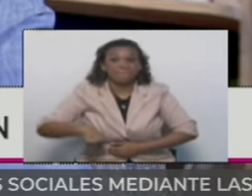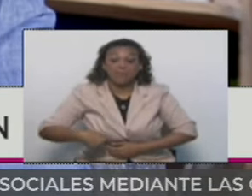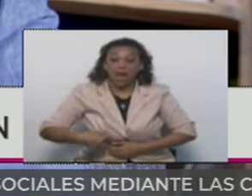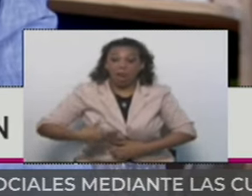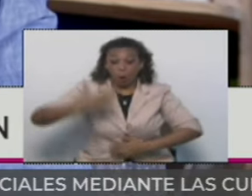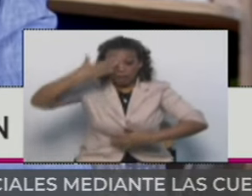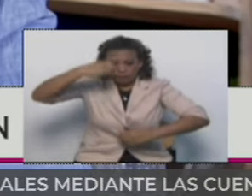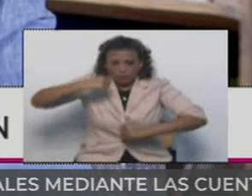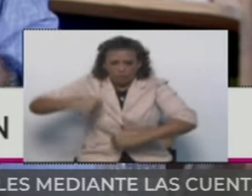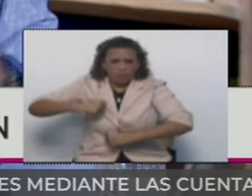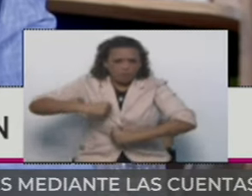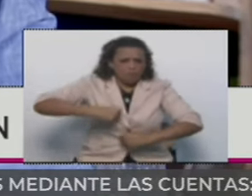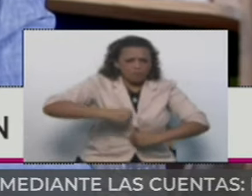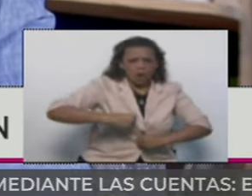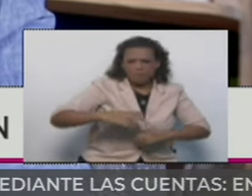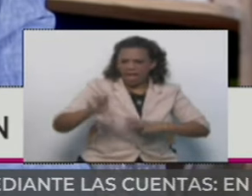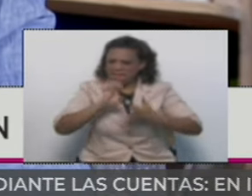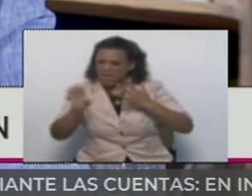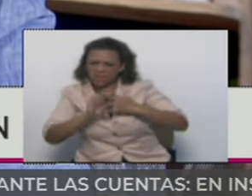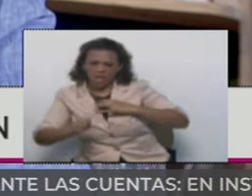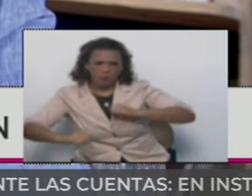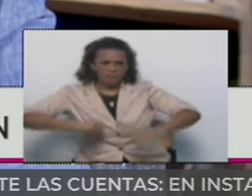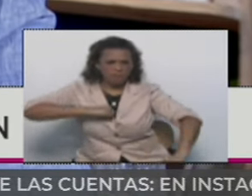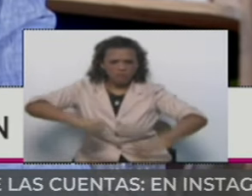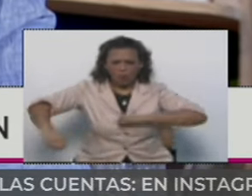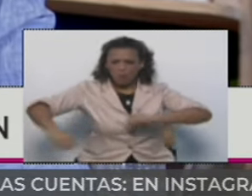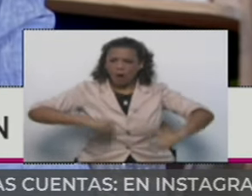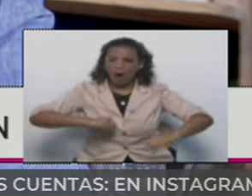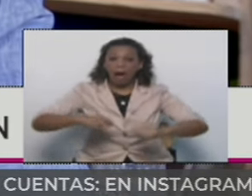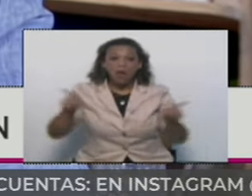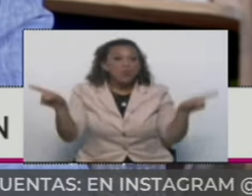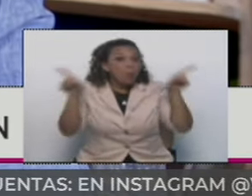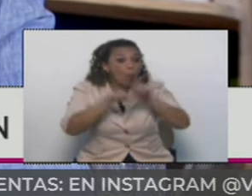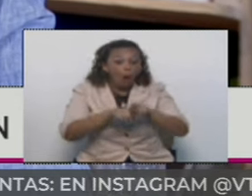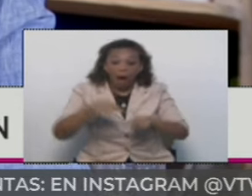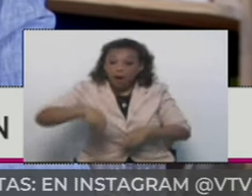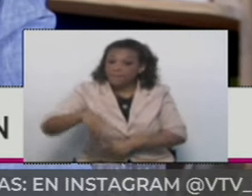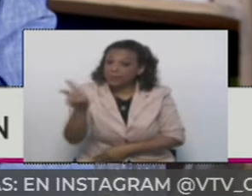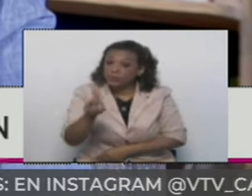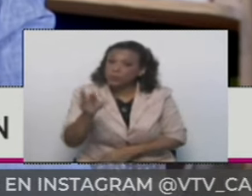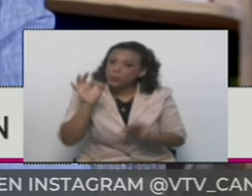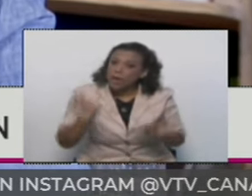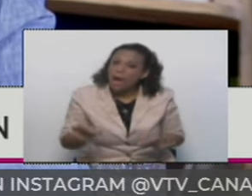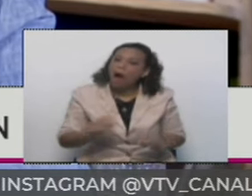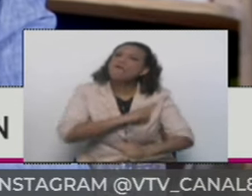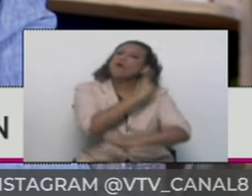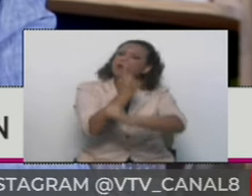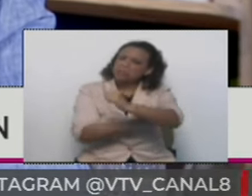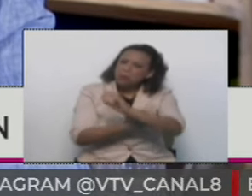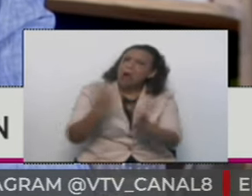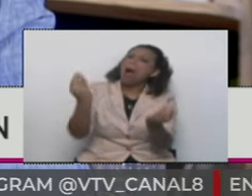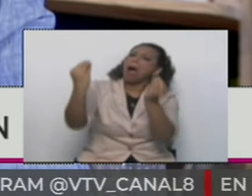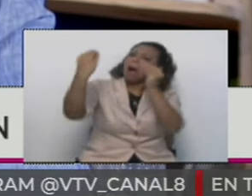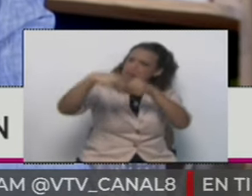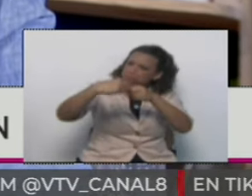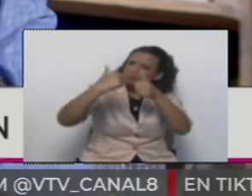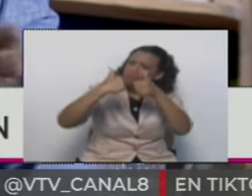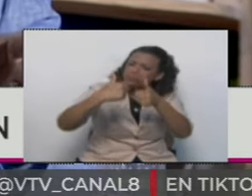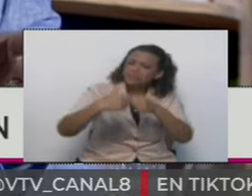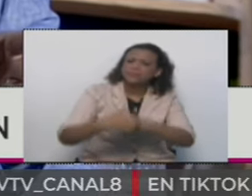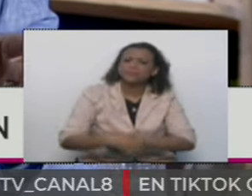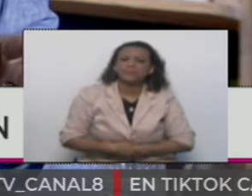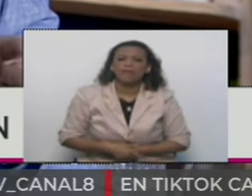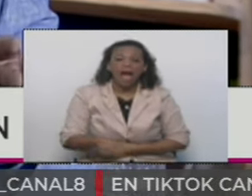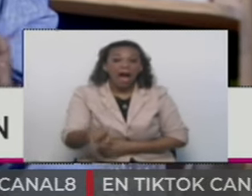militar buena, profunda, que lo que hace es fortalecerse a pasar del tiempo.